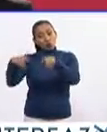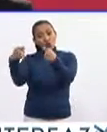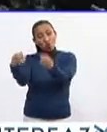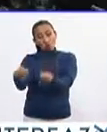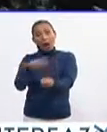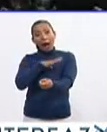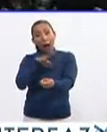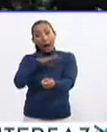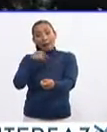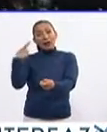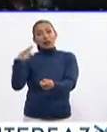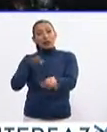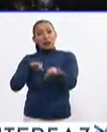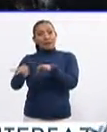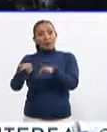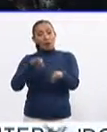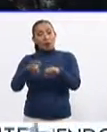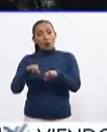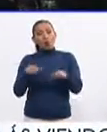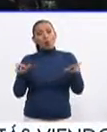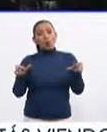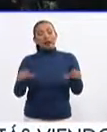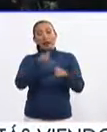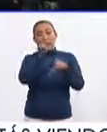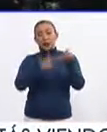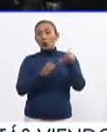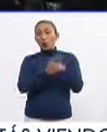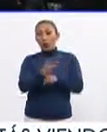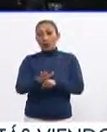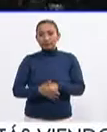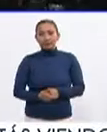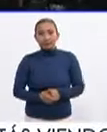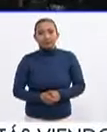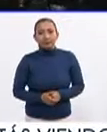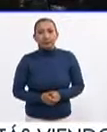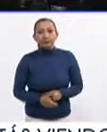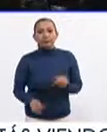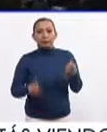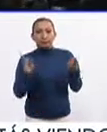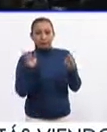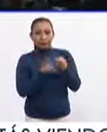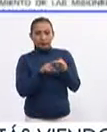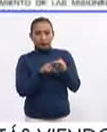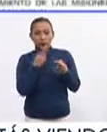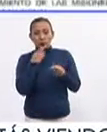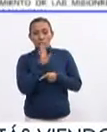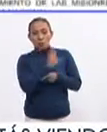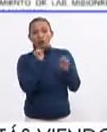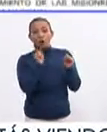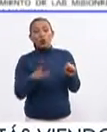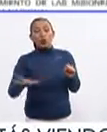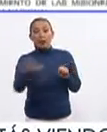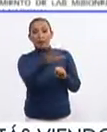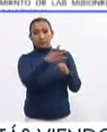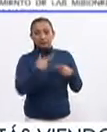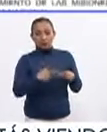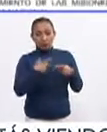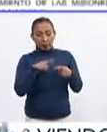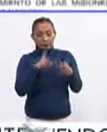encuentran consideradas para la Guardia Nacional y que son las siguientes: preservar la seguridad